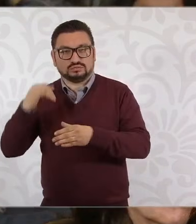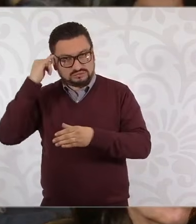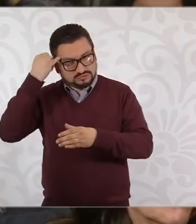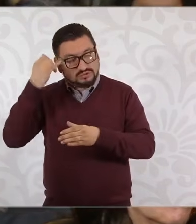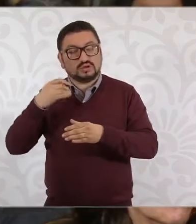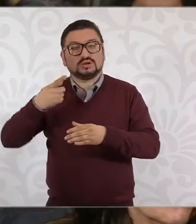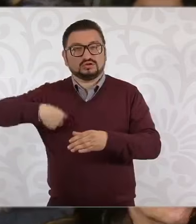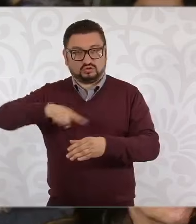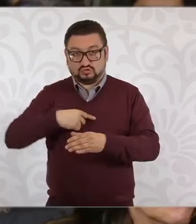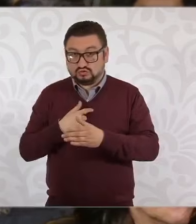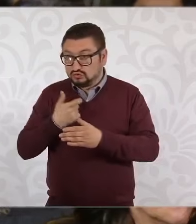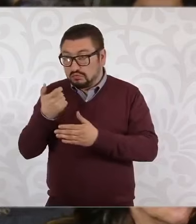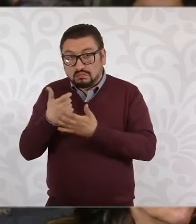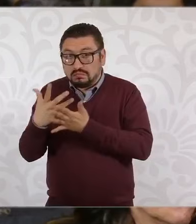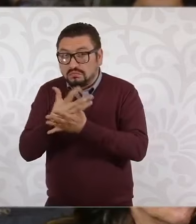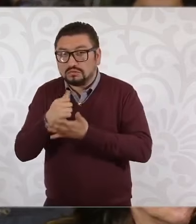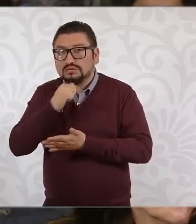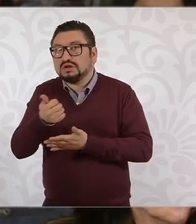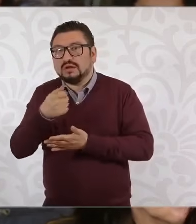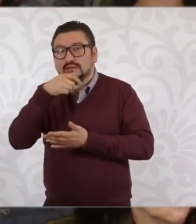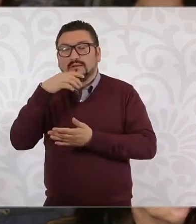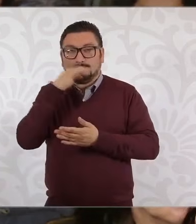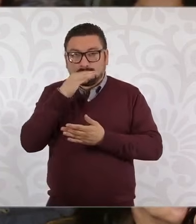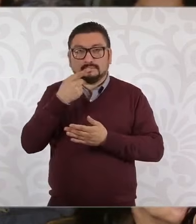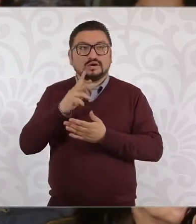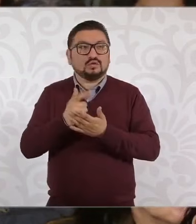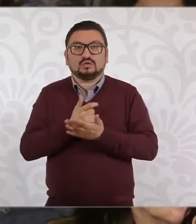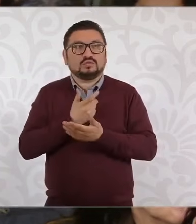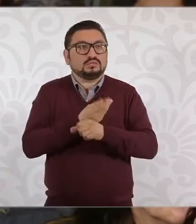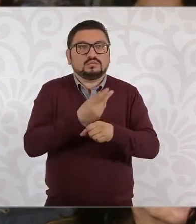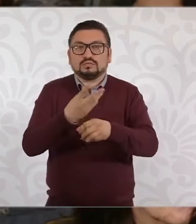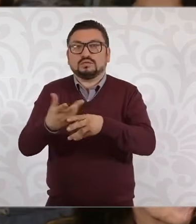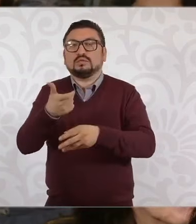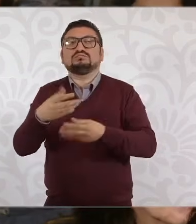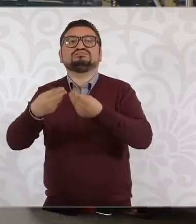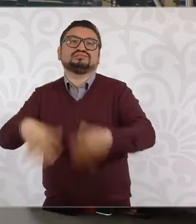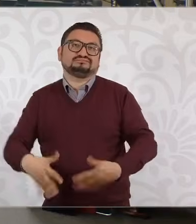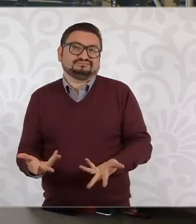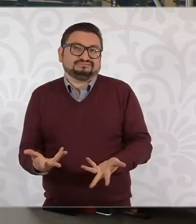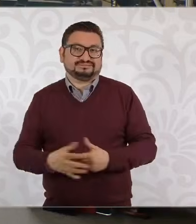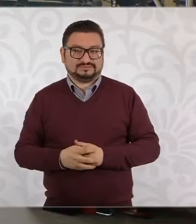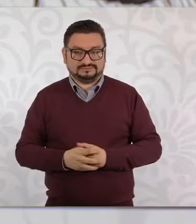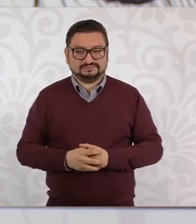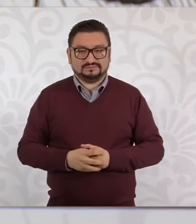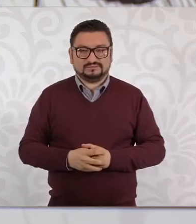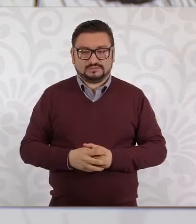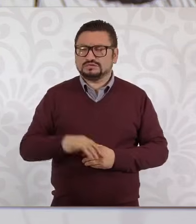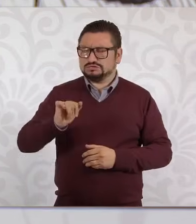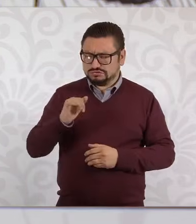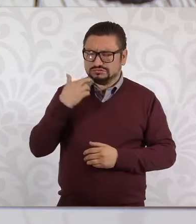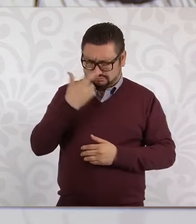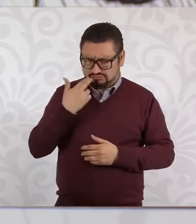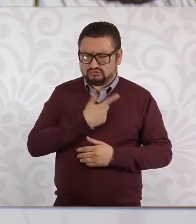medios de comunicación sin fines de lucro, pero pues tampoco somos con fines de pérdidas, ¿no? Sí, lo revisamos con todo gusto. Muy